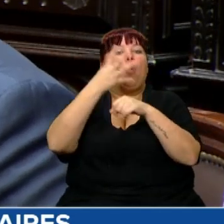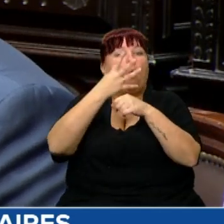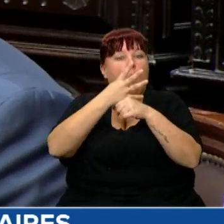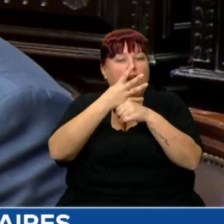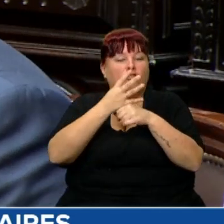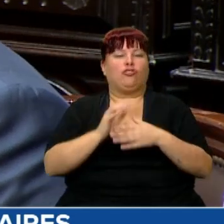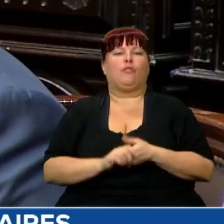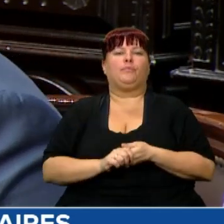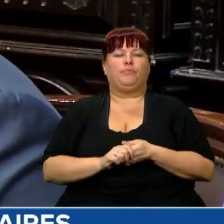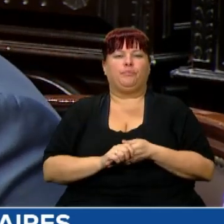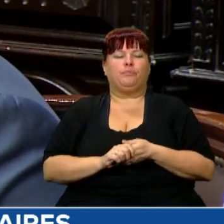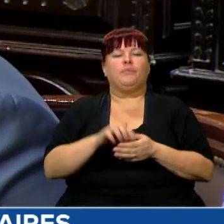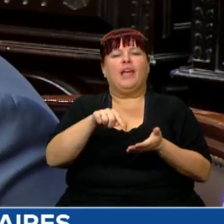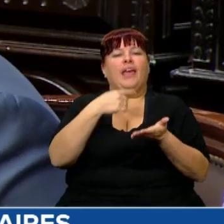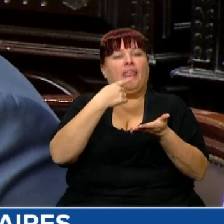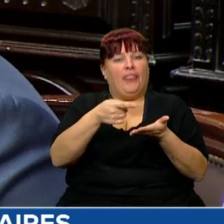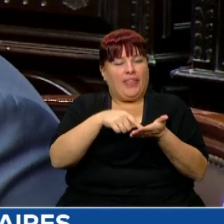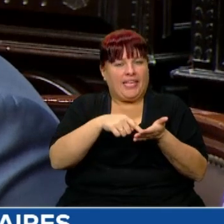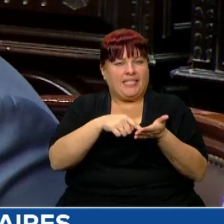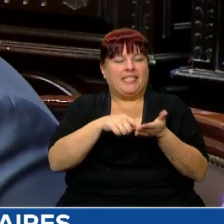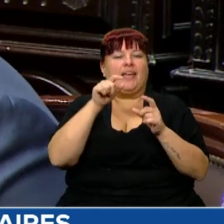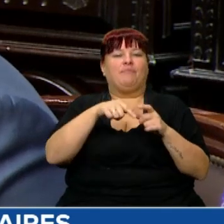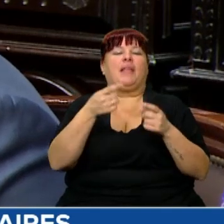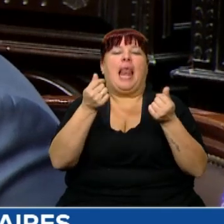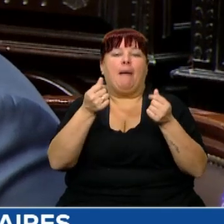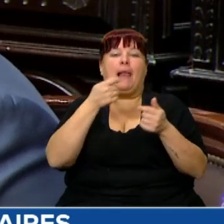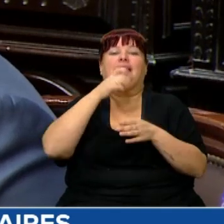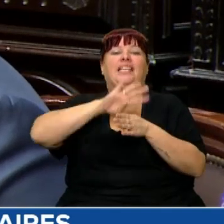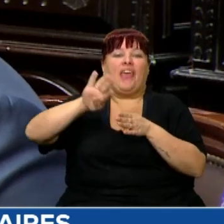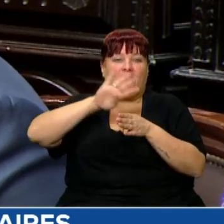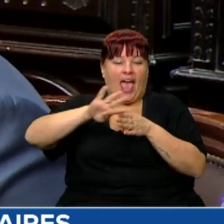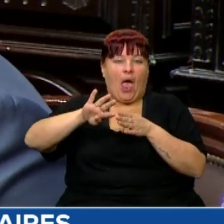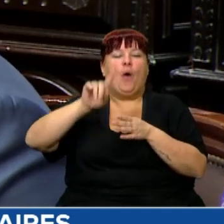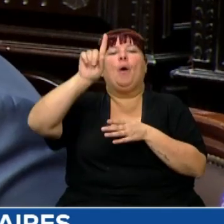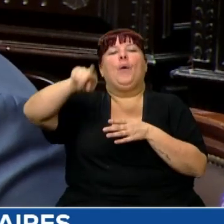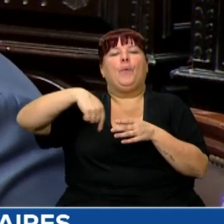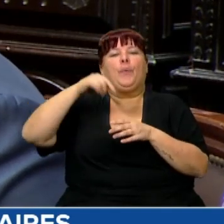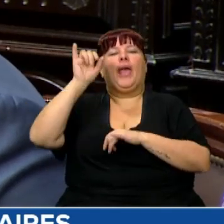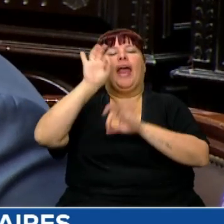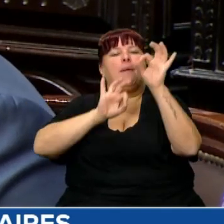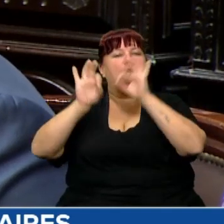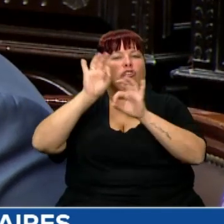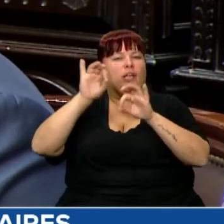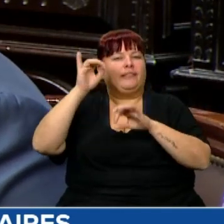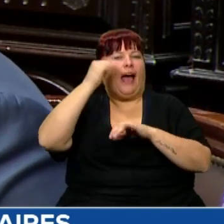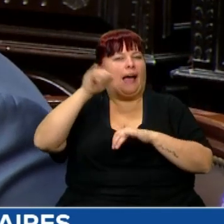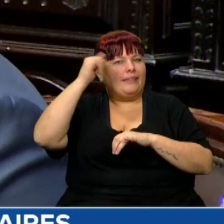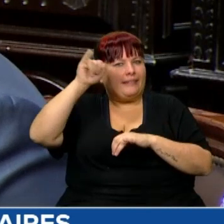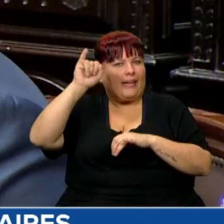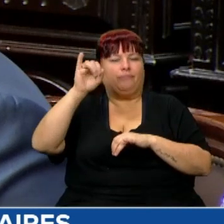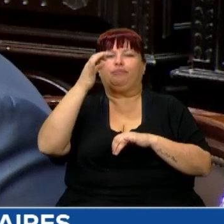4, que señala: dicho capital adeudado devengará una tasa equivalente